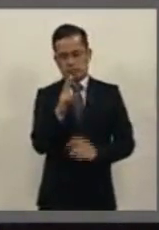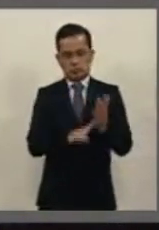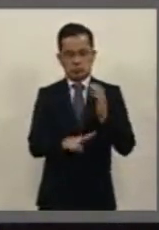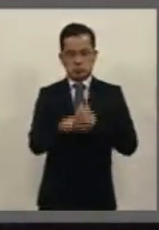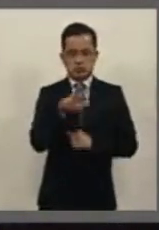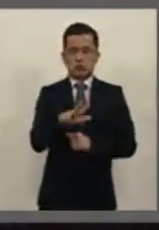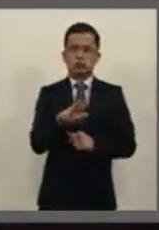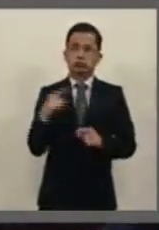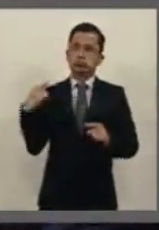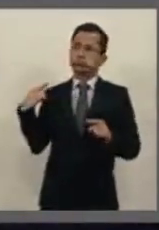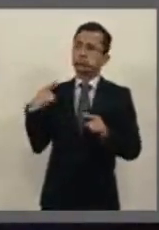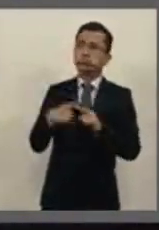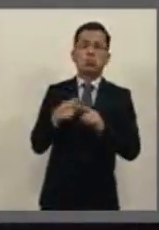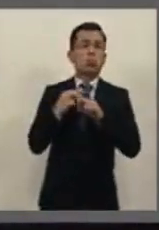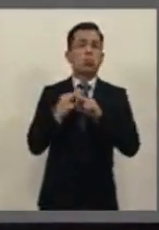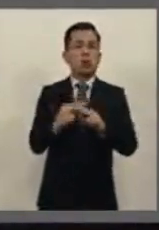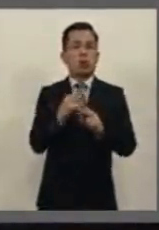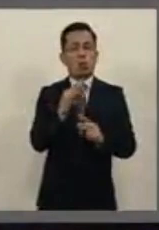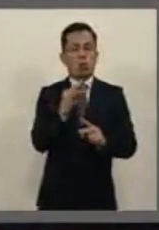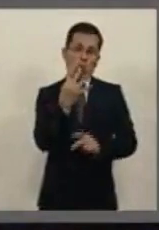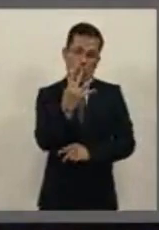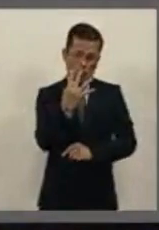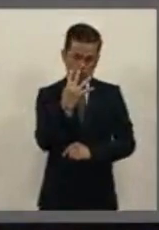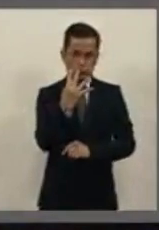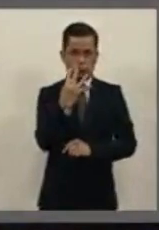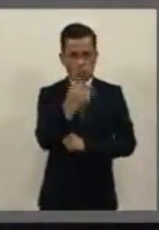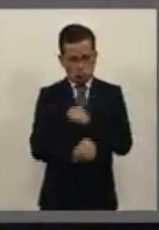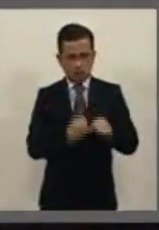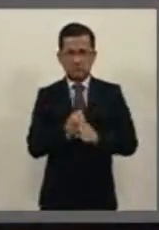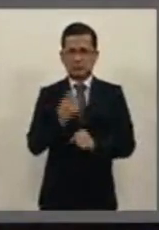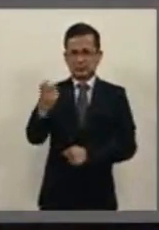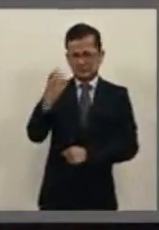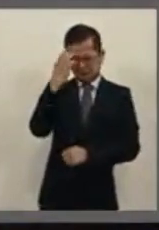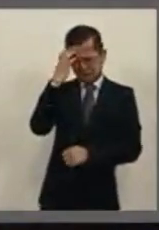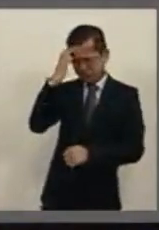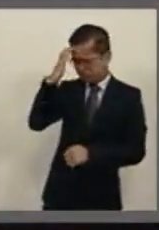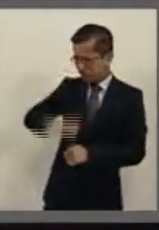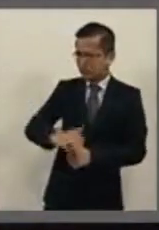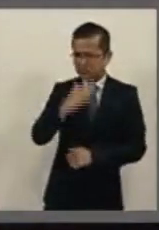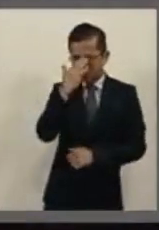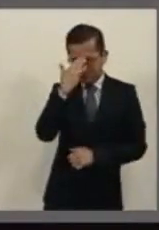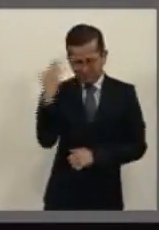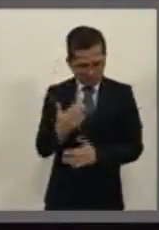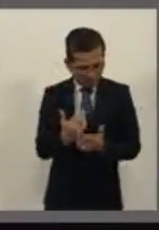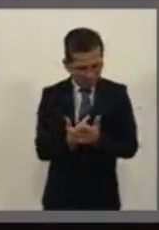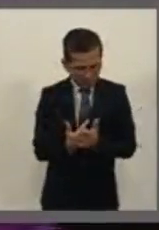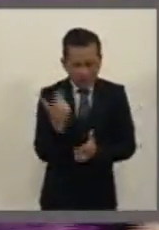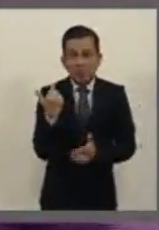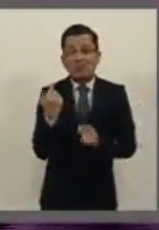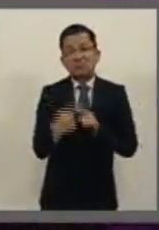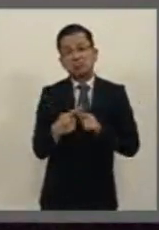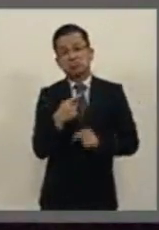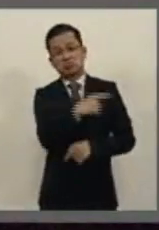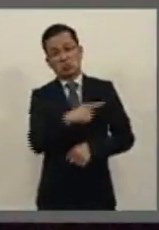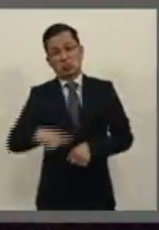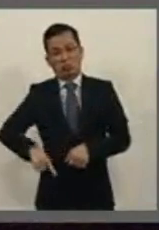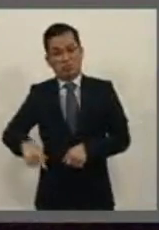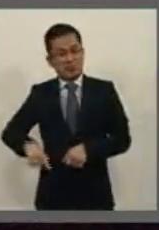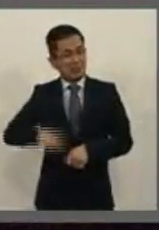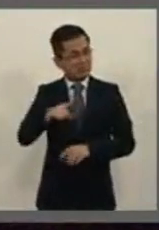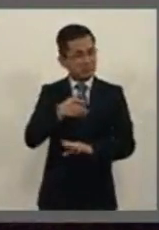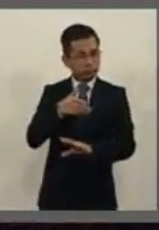cumplen 4 años de un crimen monstruoso, de un crimen de Estado, de un crimen de lesa humanidad.